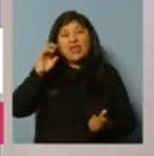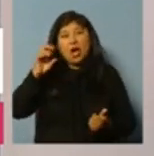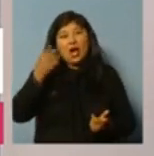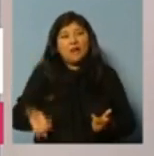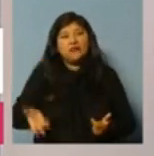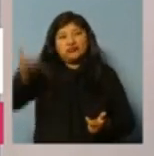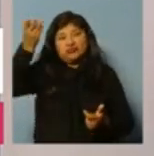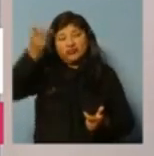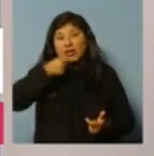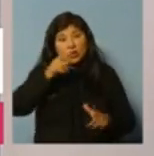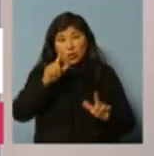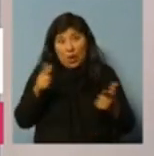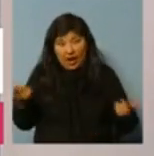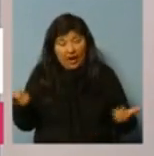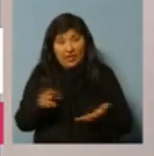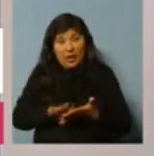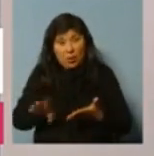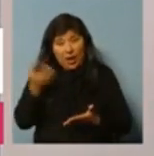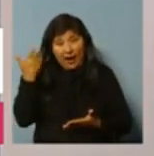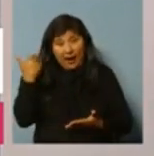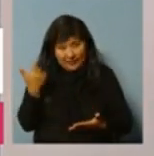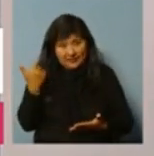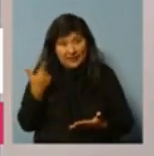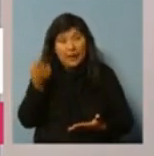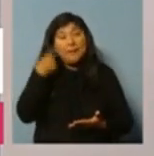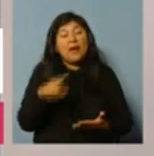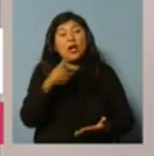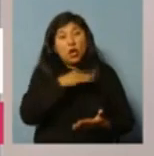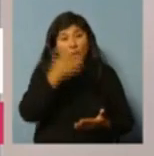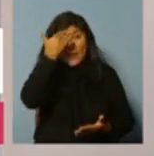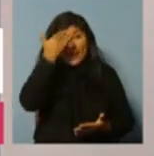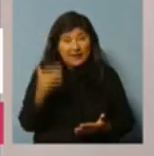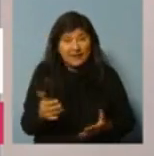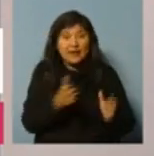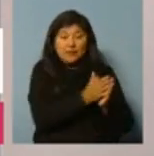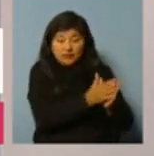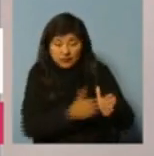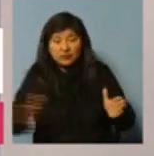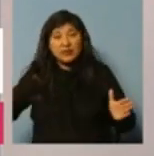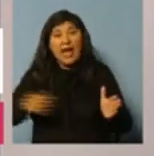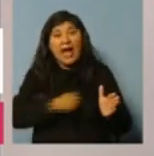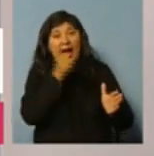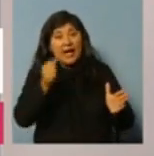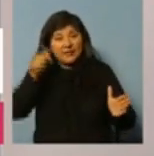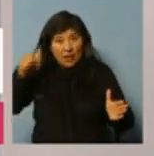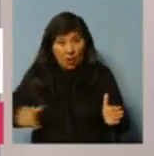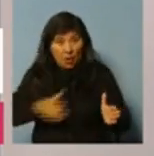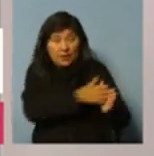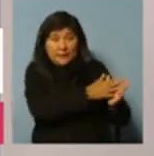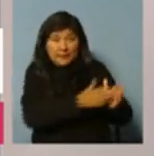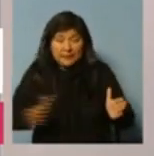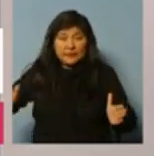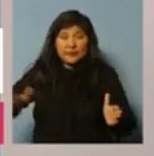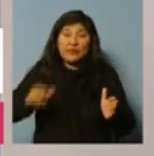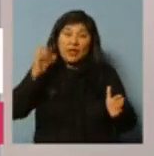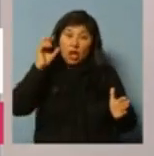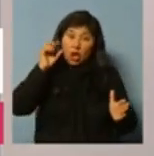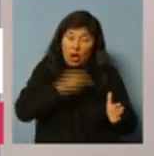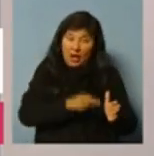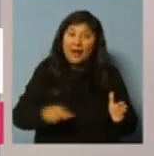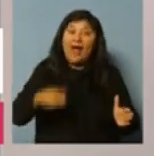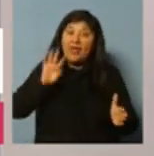hoy a partir de del 2015 a la fecha según datos oficiales no actual al